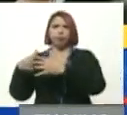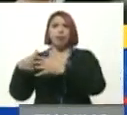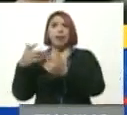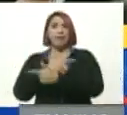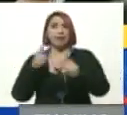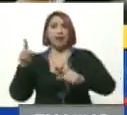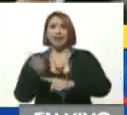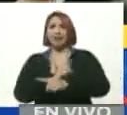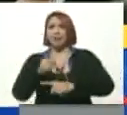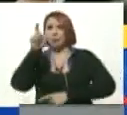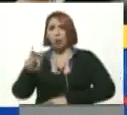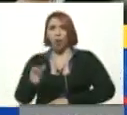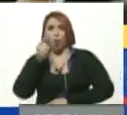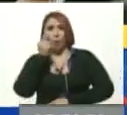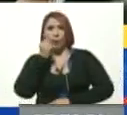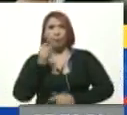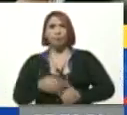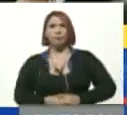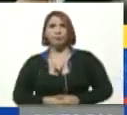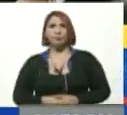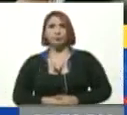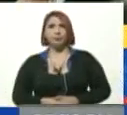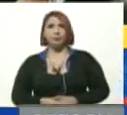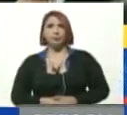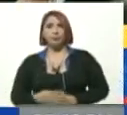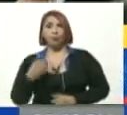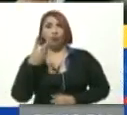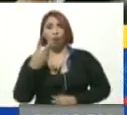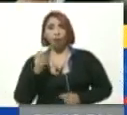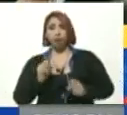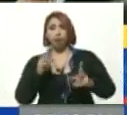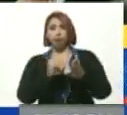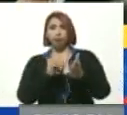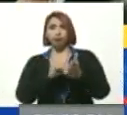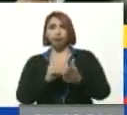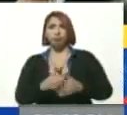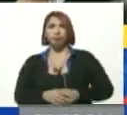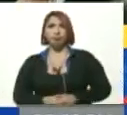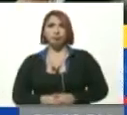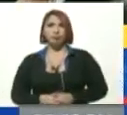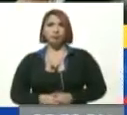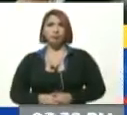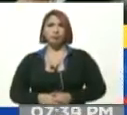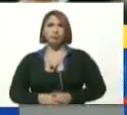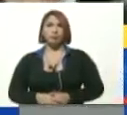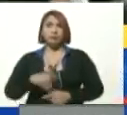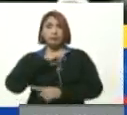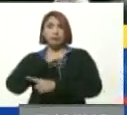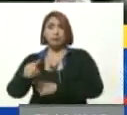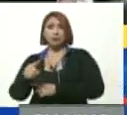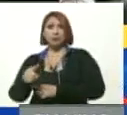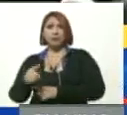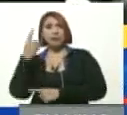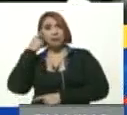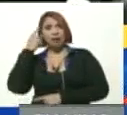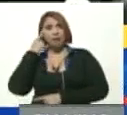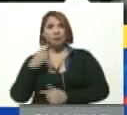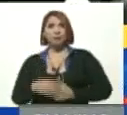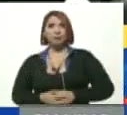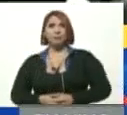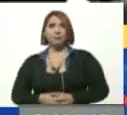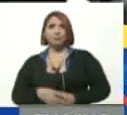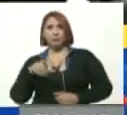para Alessandro Morán en dos oportunidades. Esas sentencias, como se sabe,